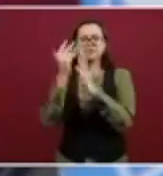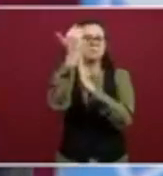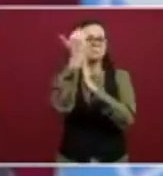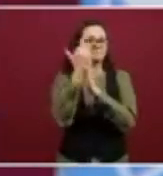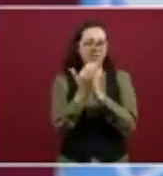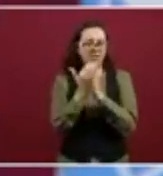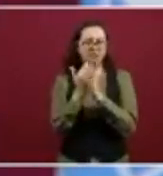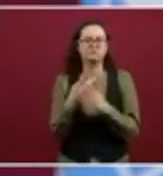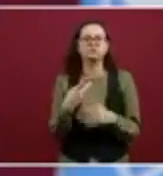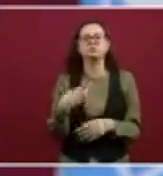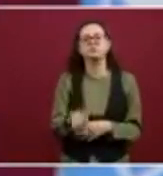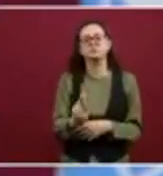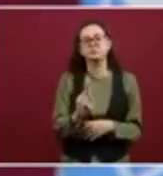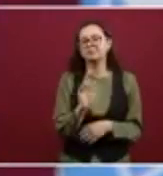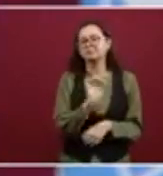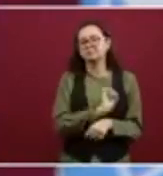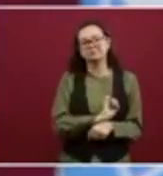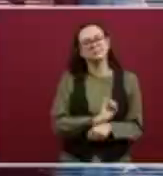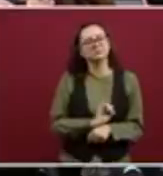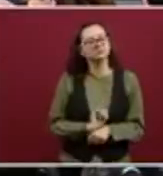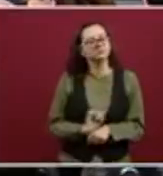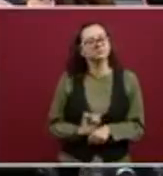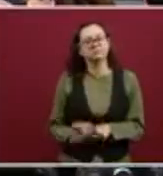pero muy